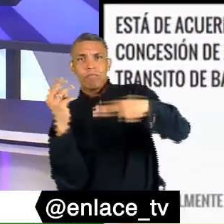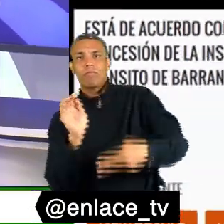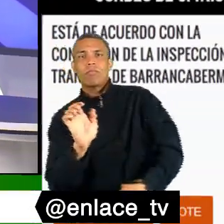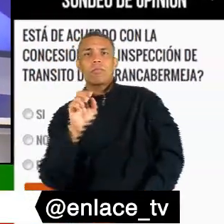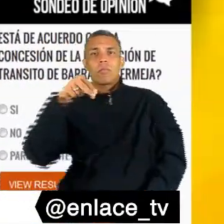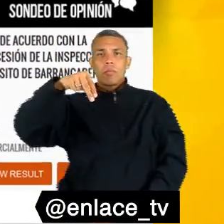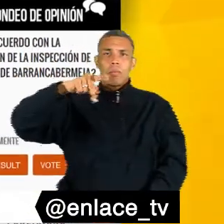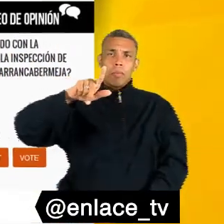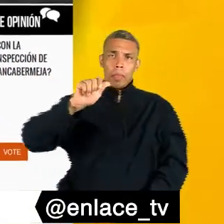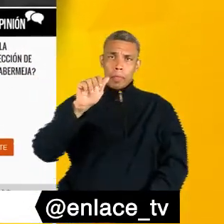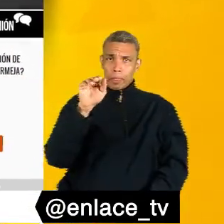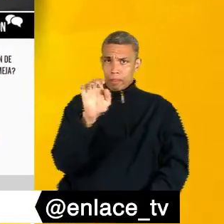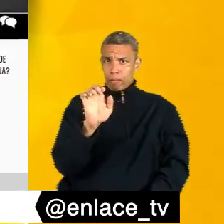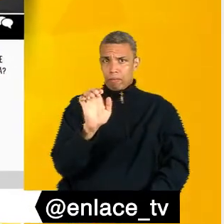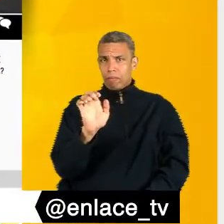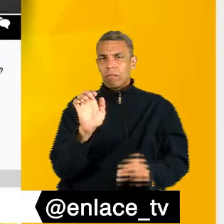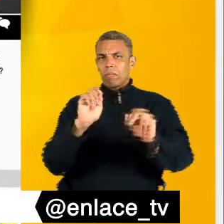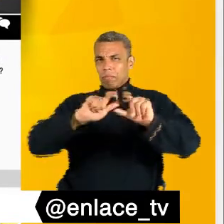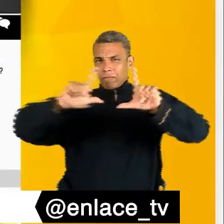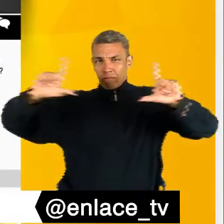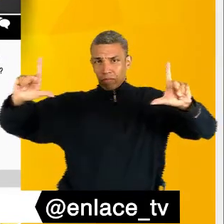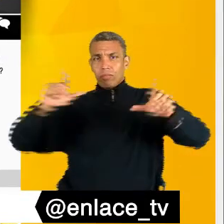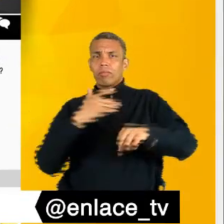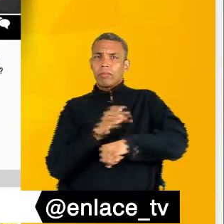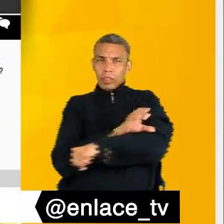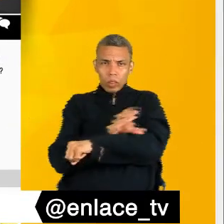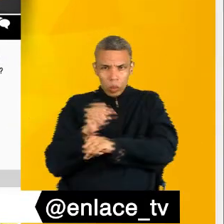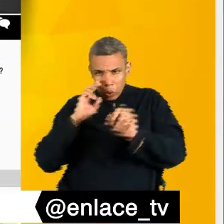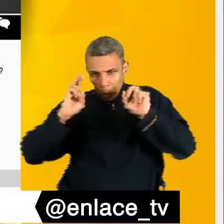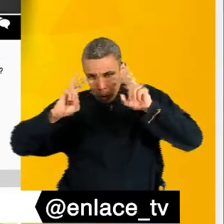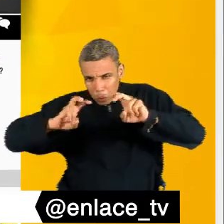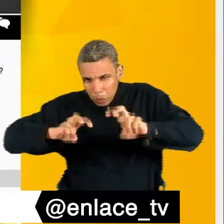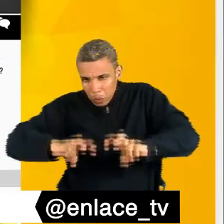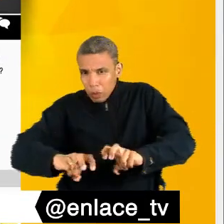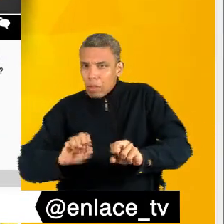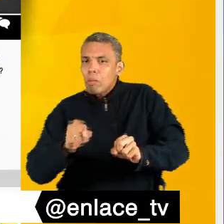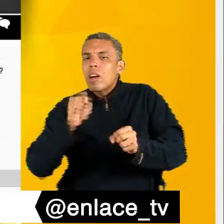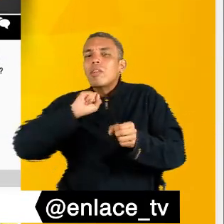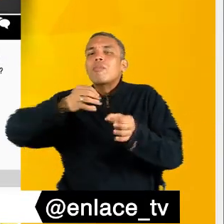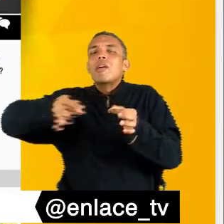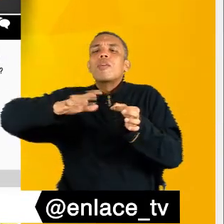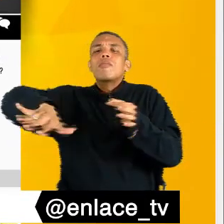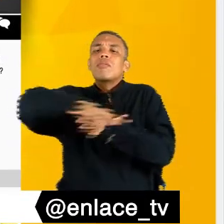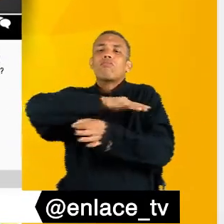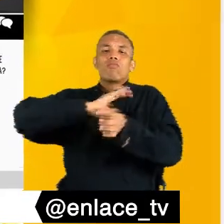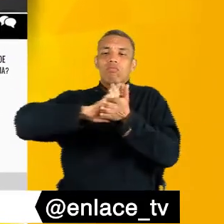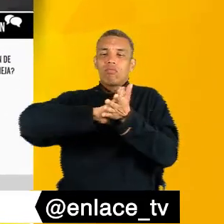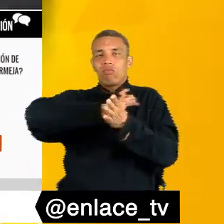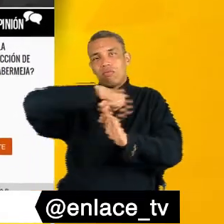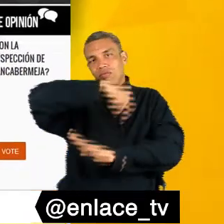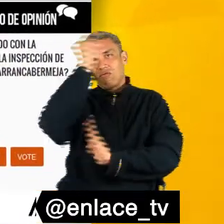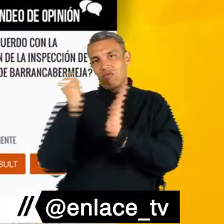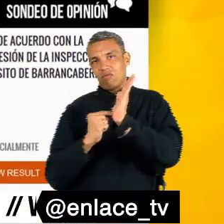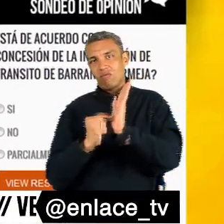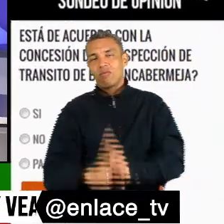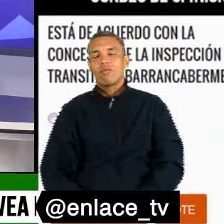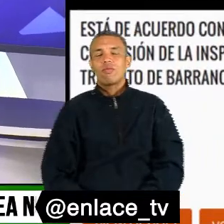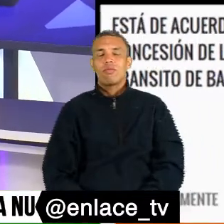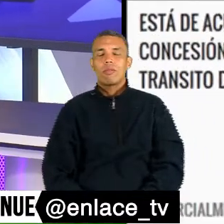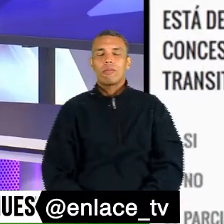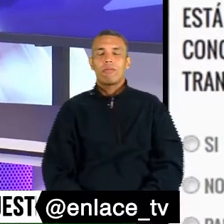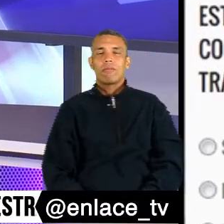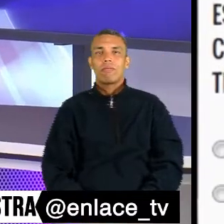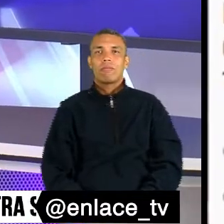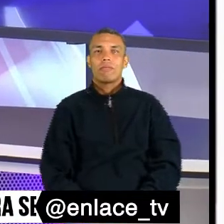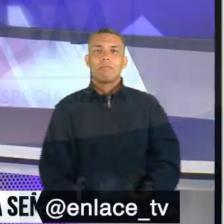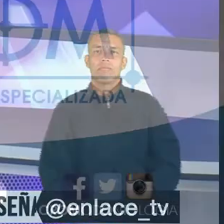www.enlacetelevisión.com es nuestra señal en vivo, desde donde ustedes pueden enterarse del acontecer de nuestra ciudad y región de manera oportuna y veraz.